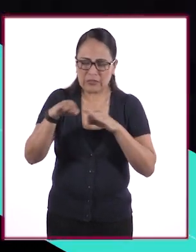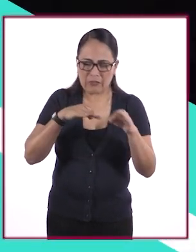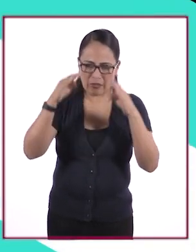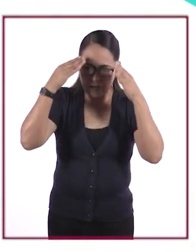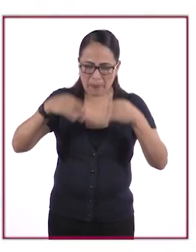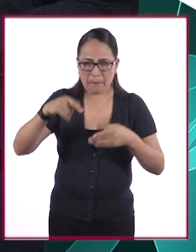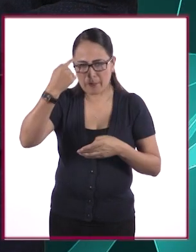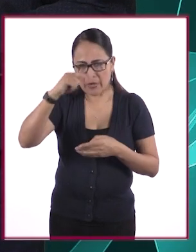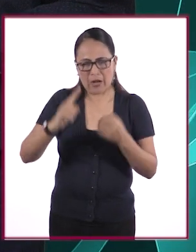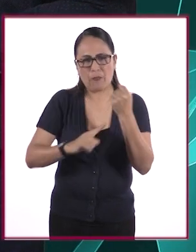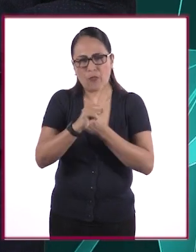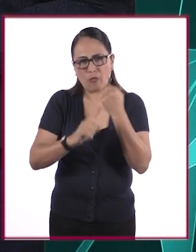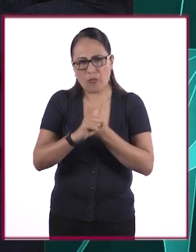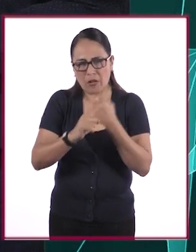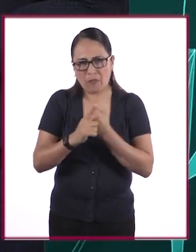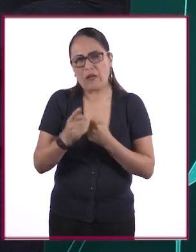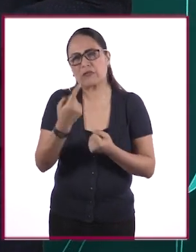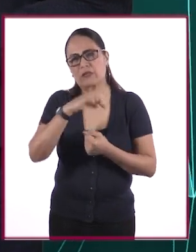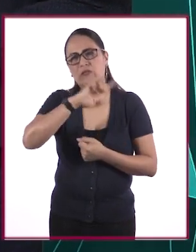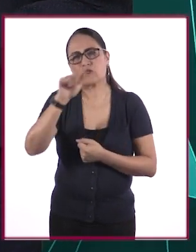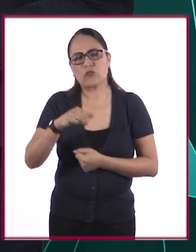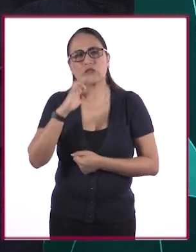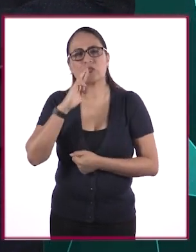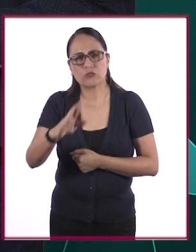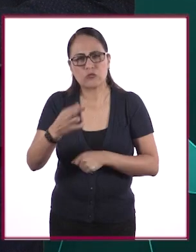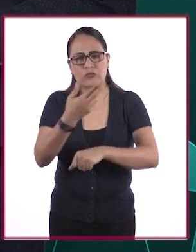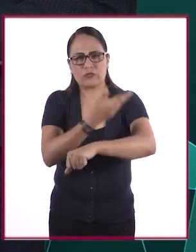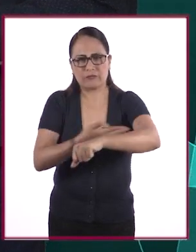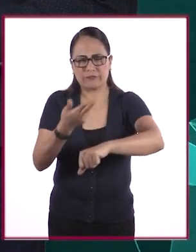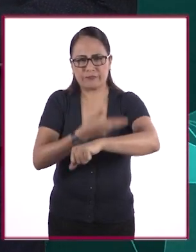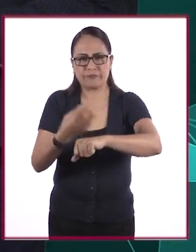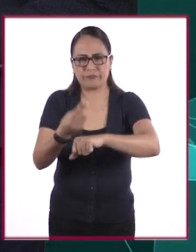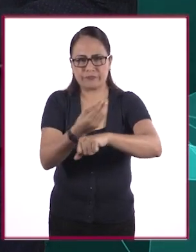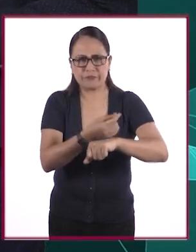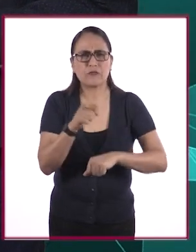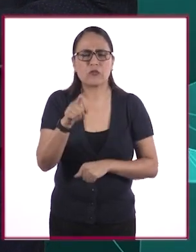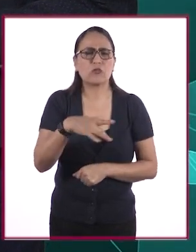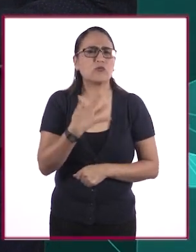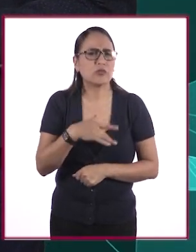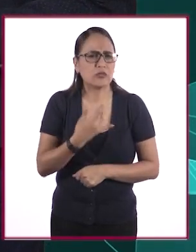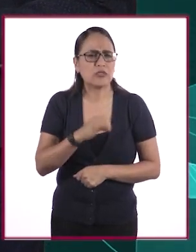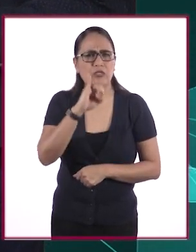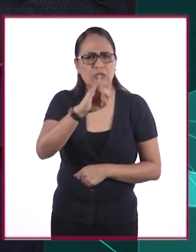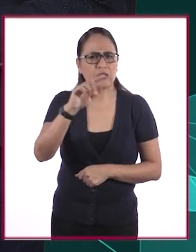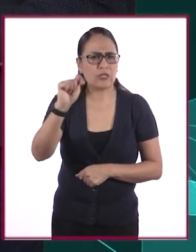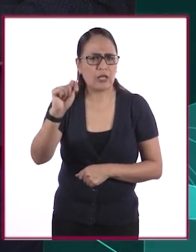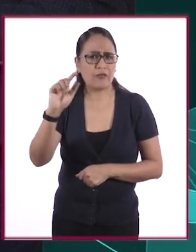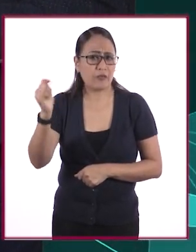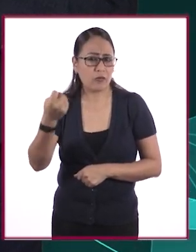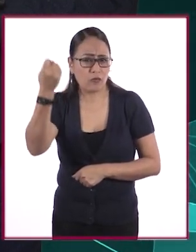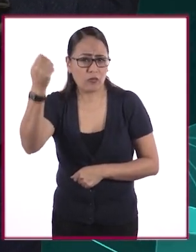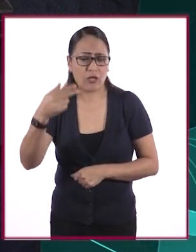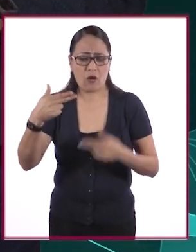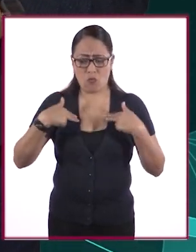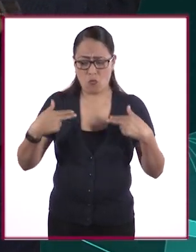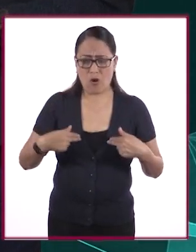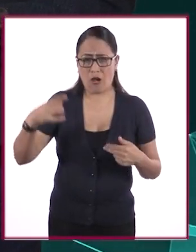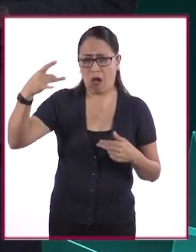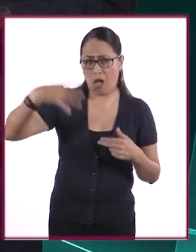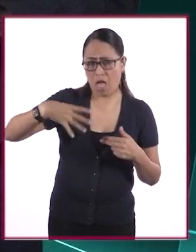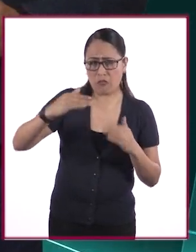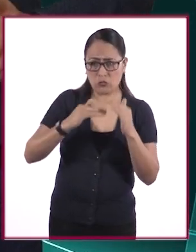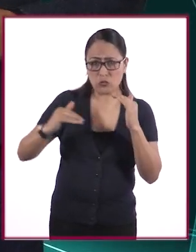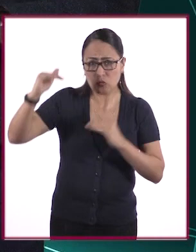virtual. ¿Qué opinas? ¿Crees que la tecnología y la inteligencia artificial algún día supere a los humanos? La verdad no lo